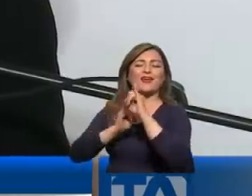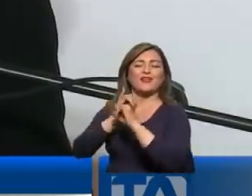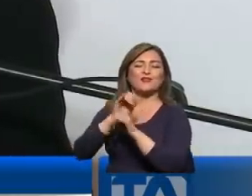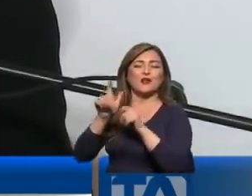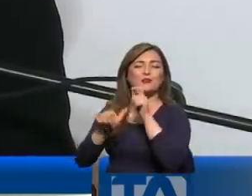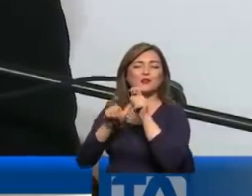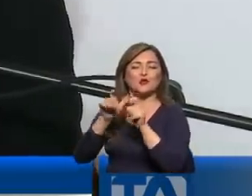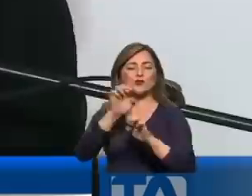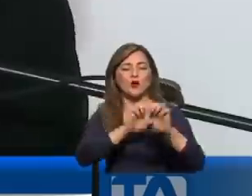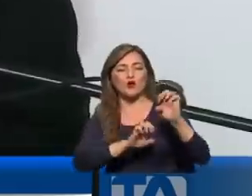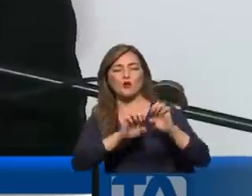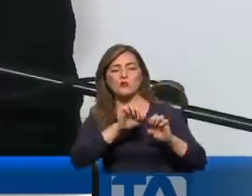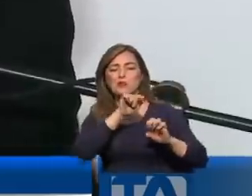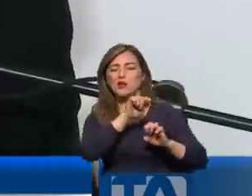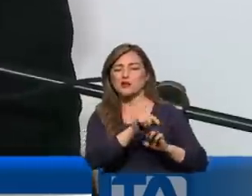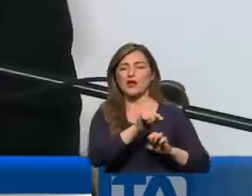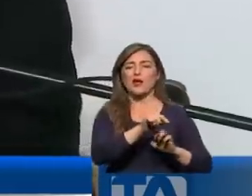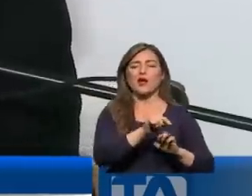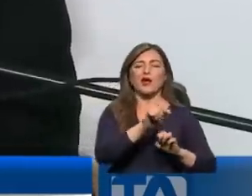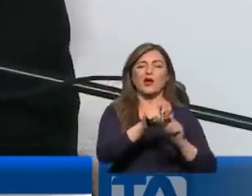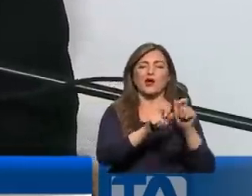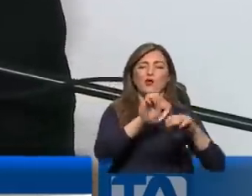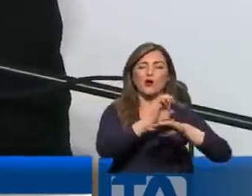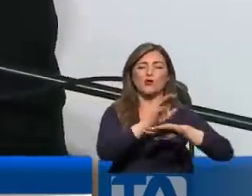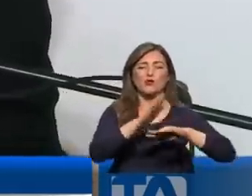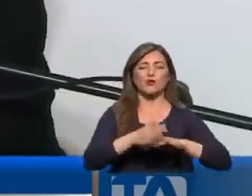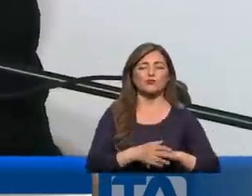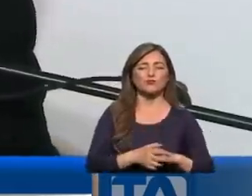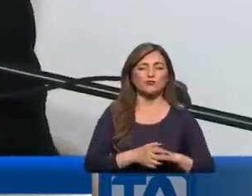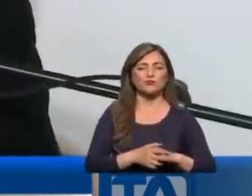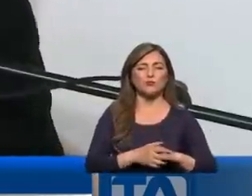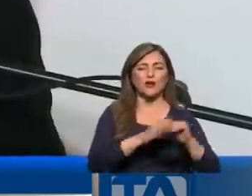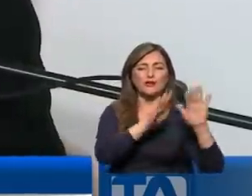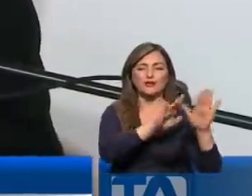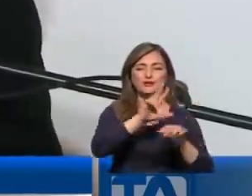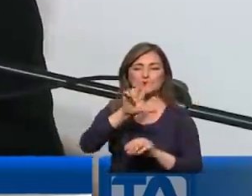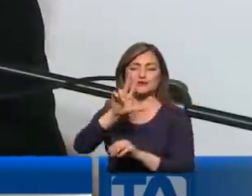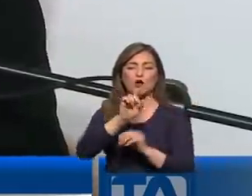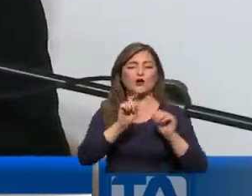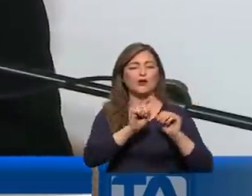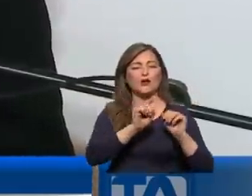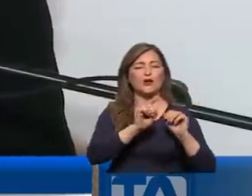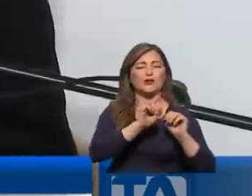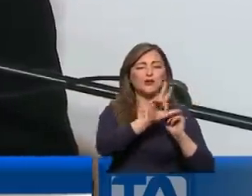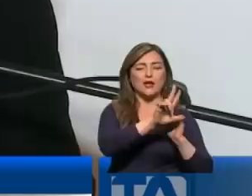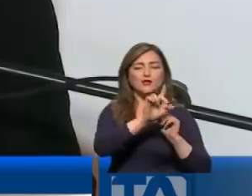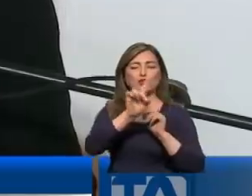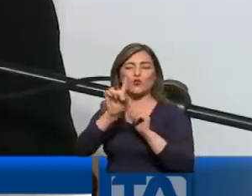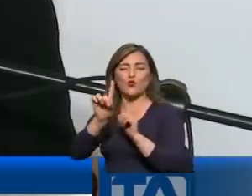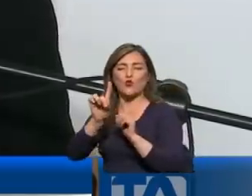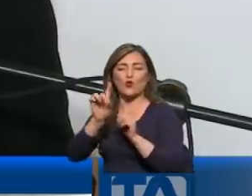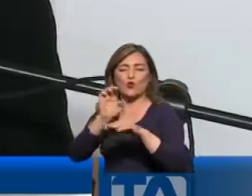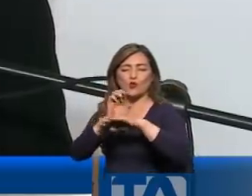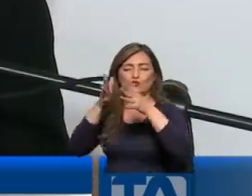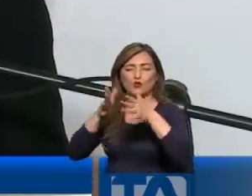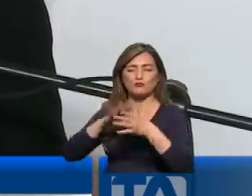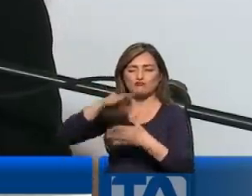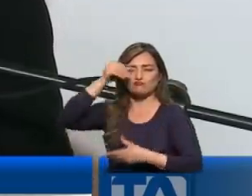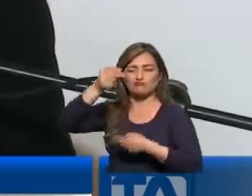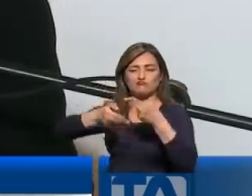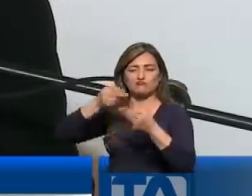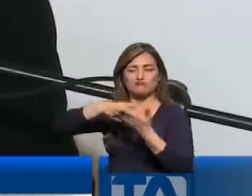edad productiva es un emprendedor o quiere iniciar su propio